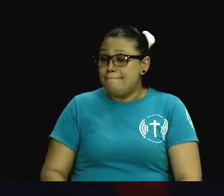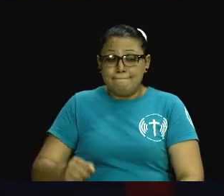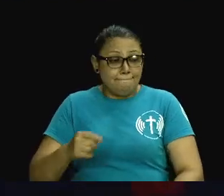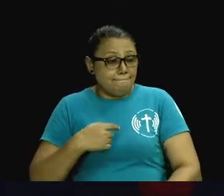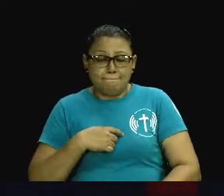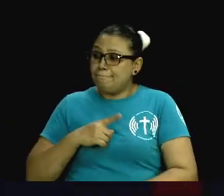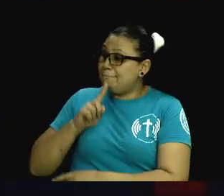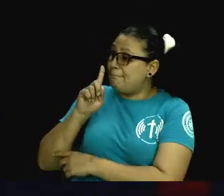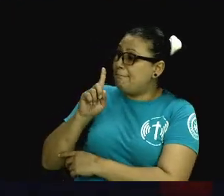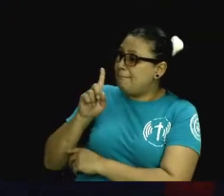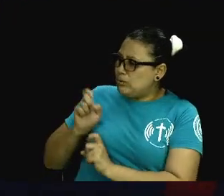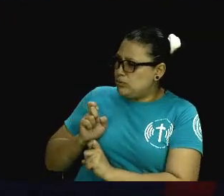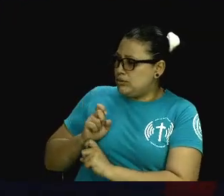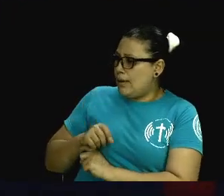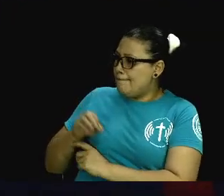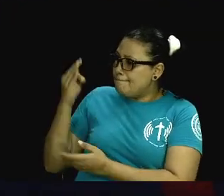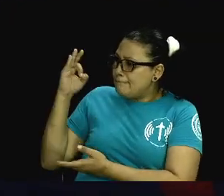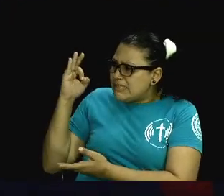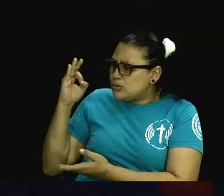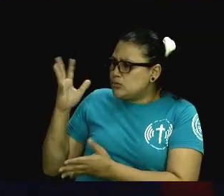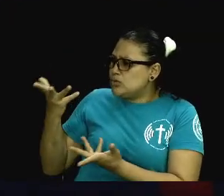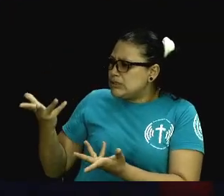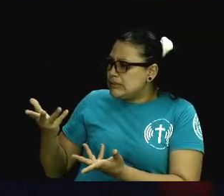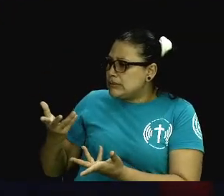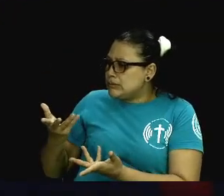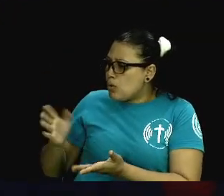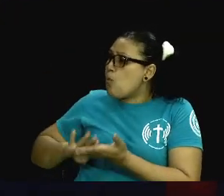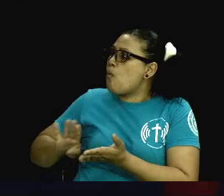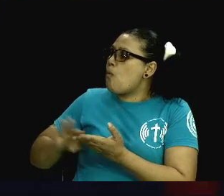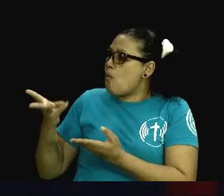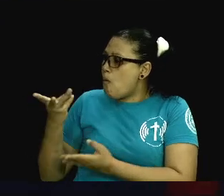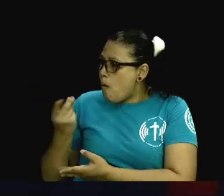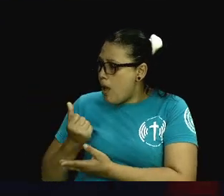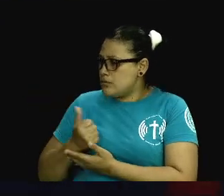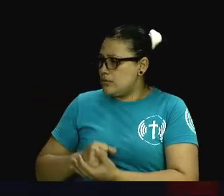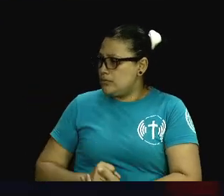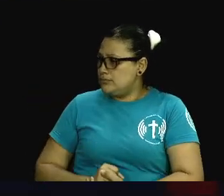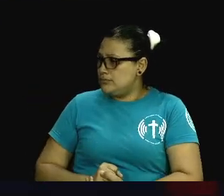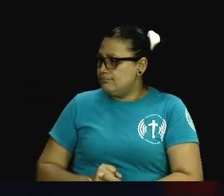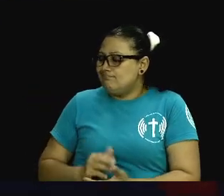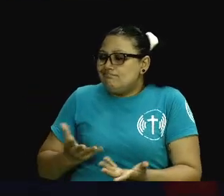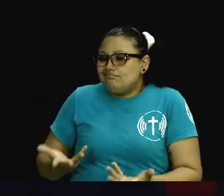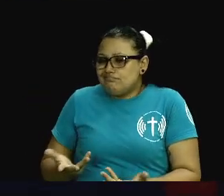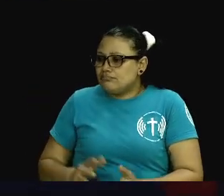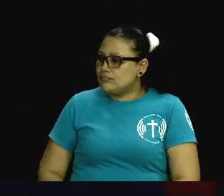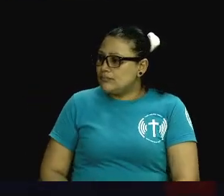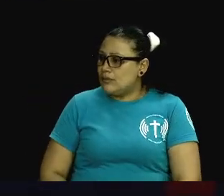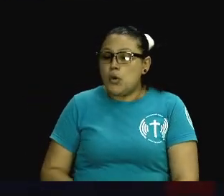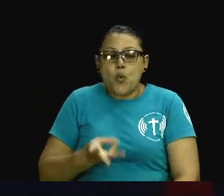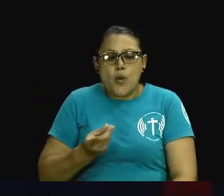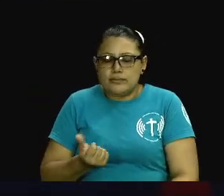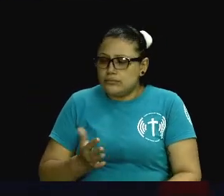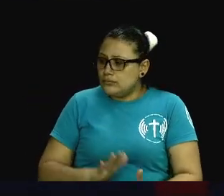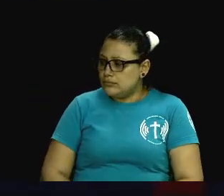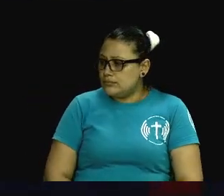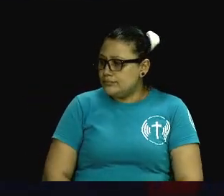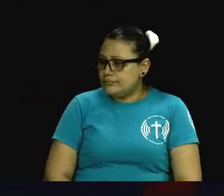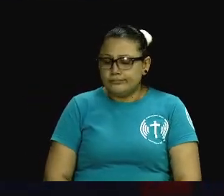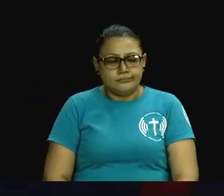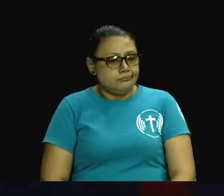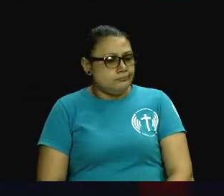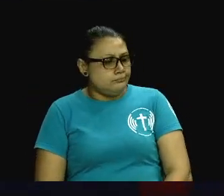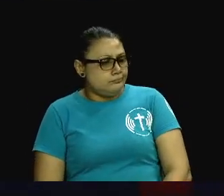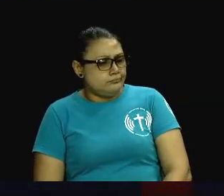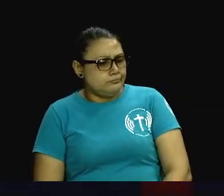pastor watson le dijimos y aquí cuánto le debemos como decimos en el salvador y cuánto le debemos y